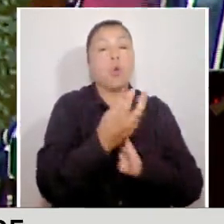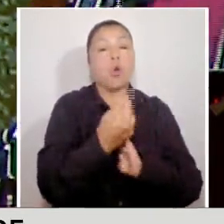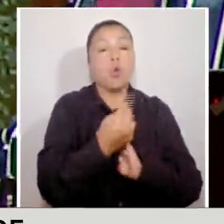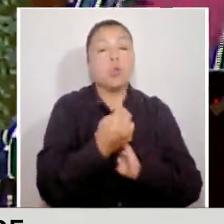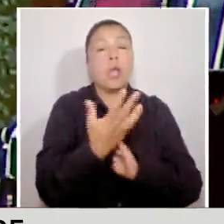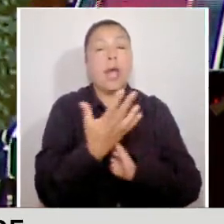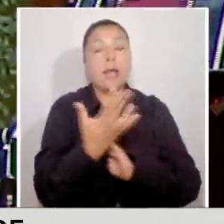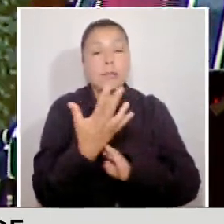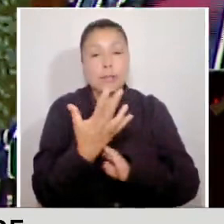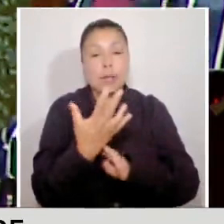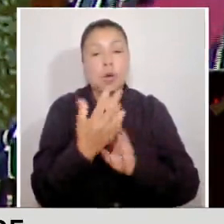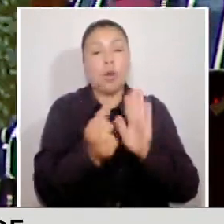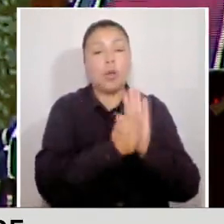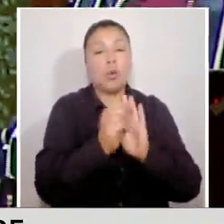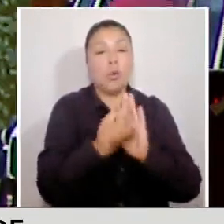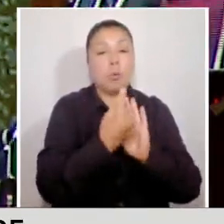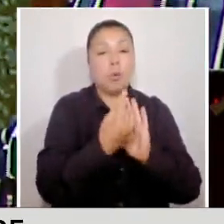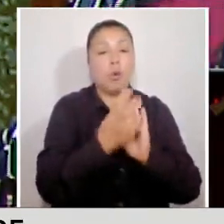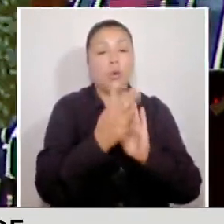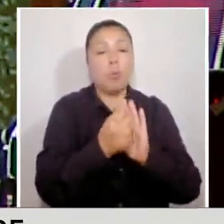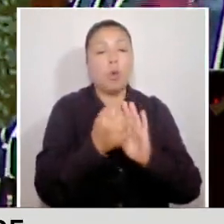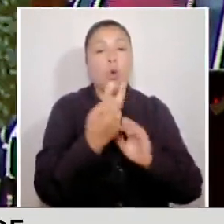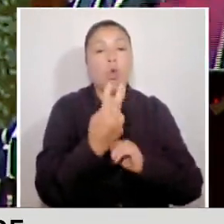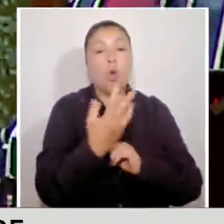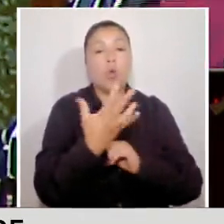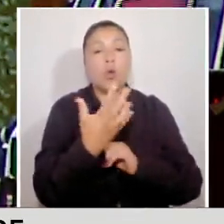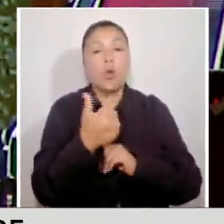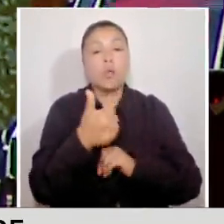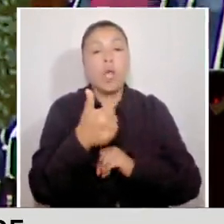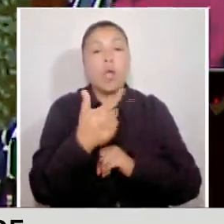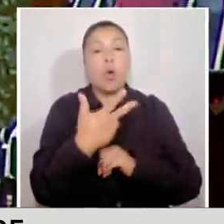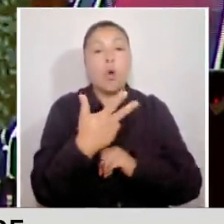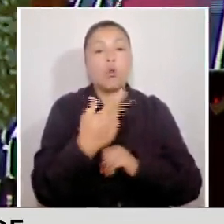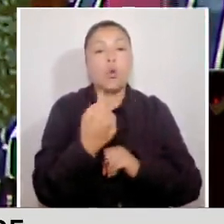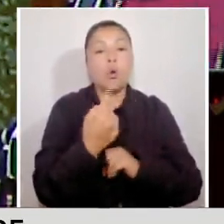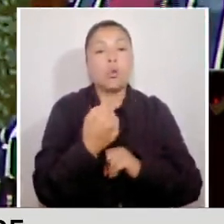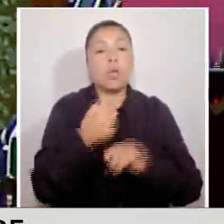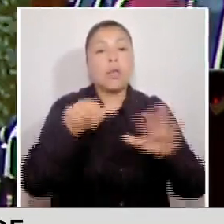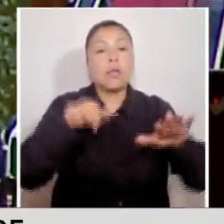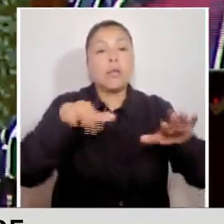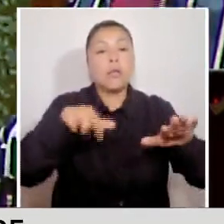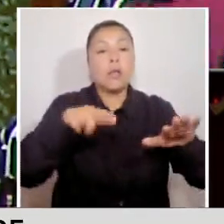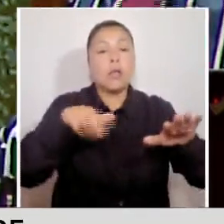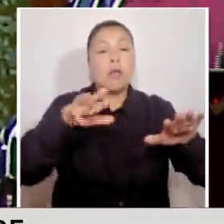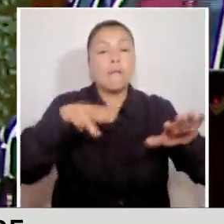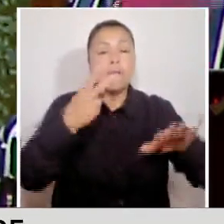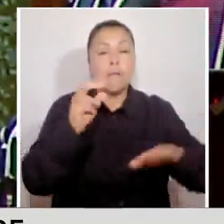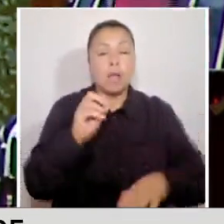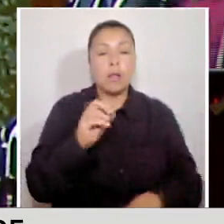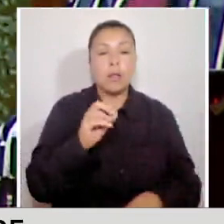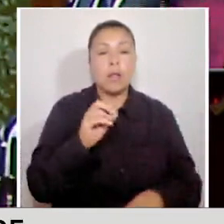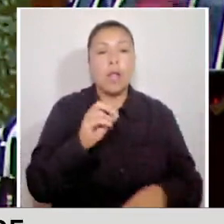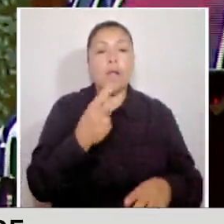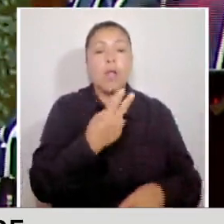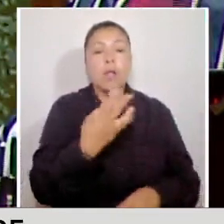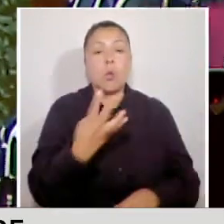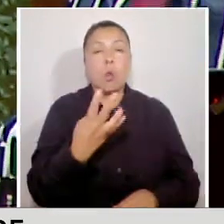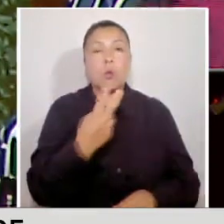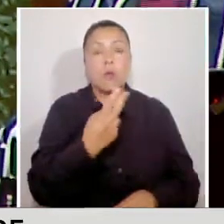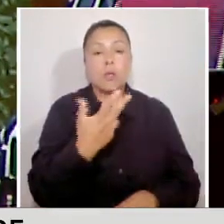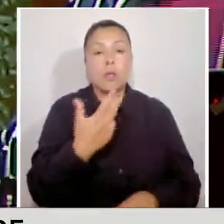artículo primero los numerales 2 5 6 8 11 17 19 20 24 26